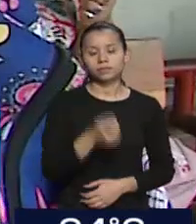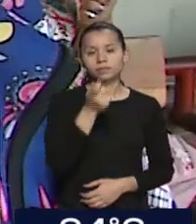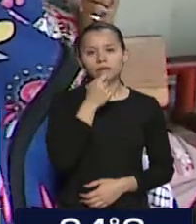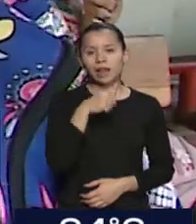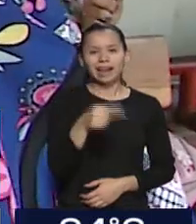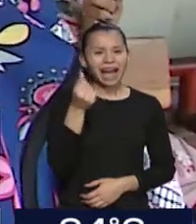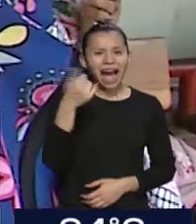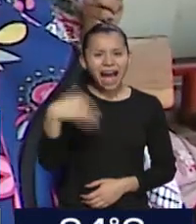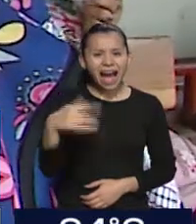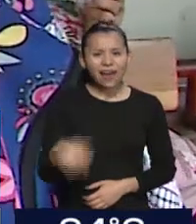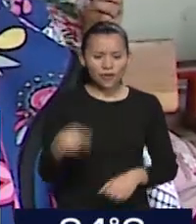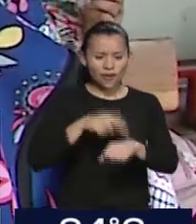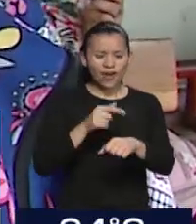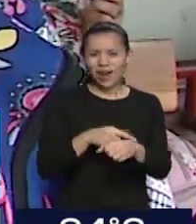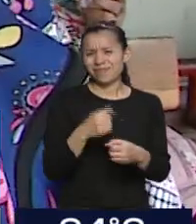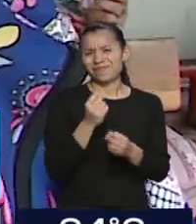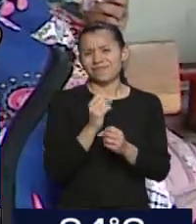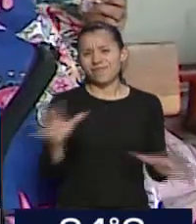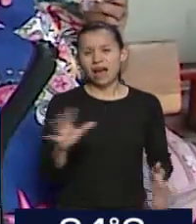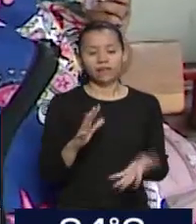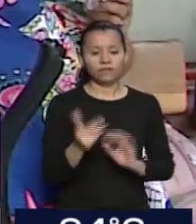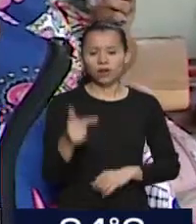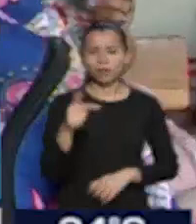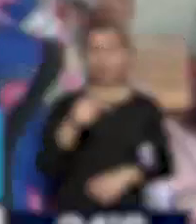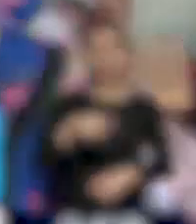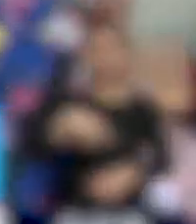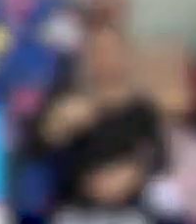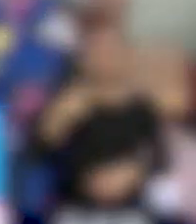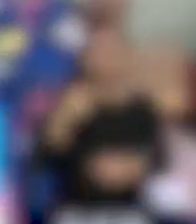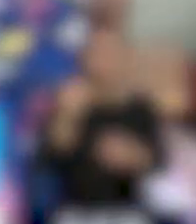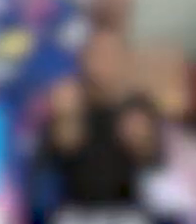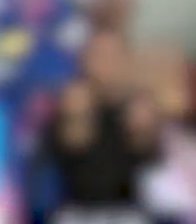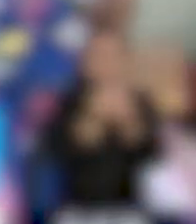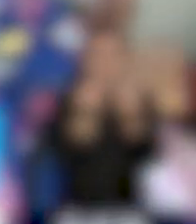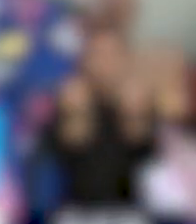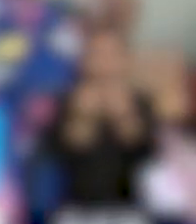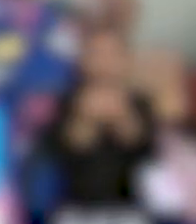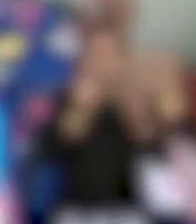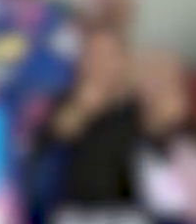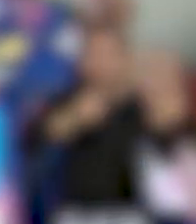Viajamos como vacas, prácticamente en invierno nos cagamos de frío, en verano nos cagamos de calor.